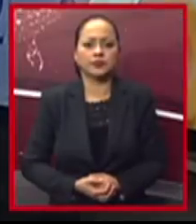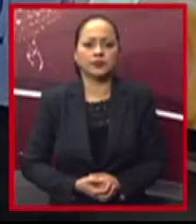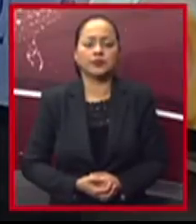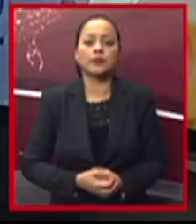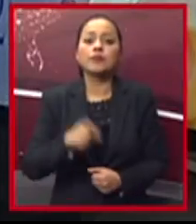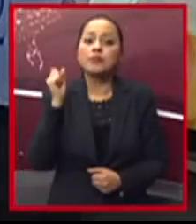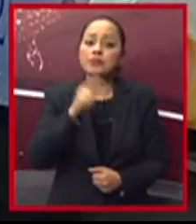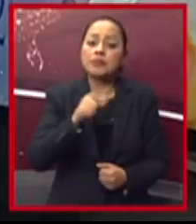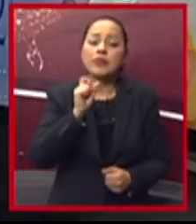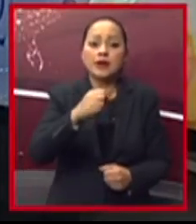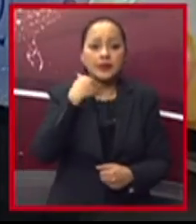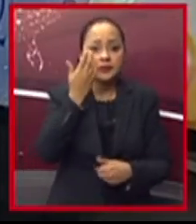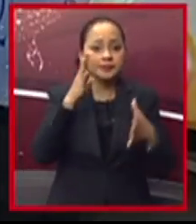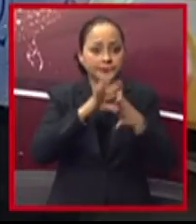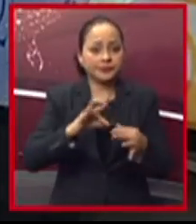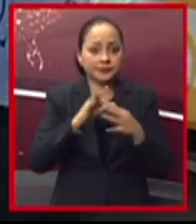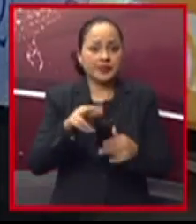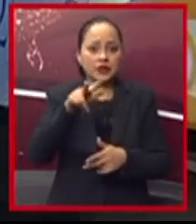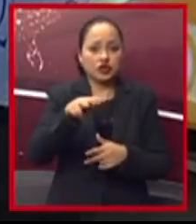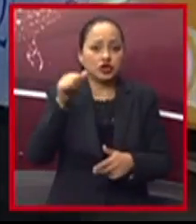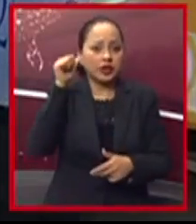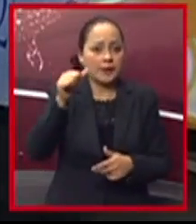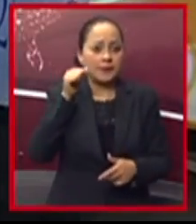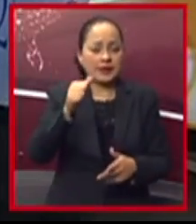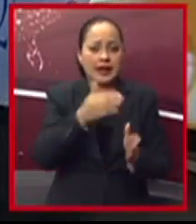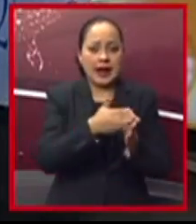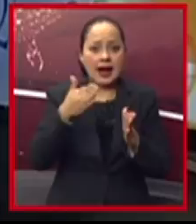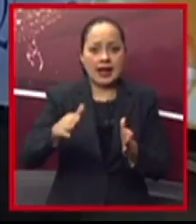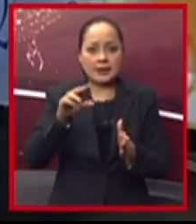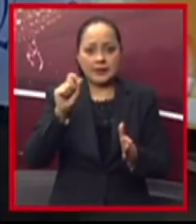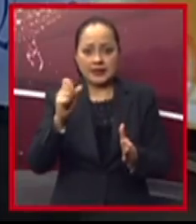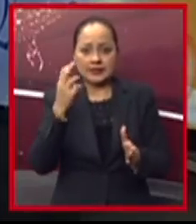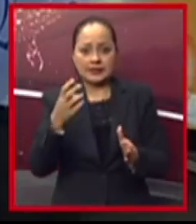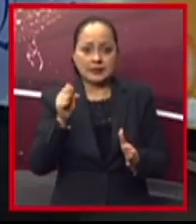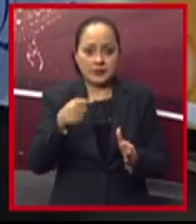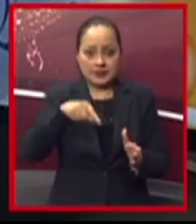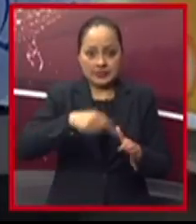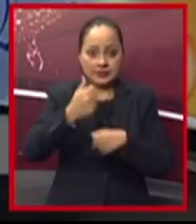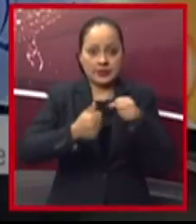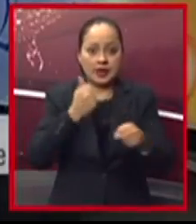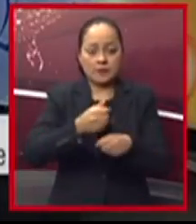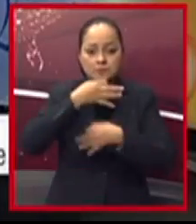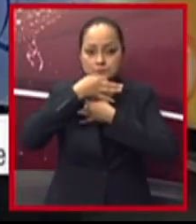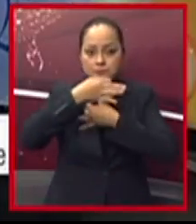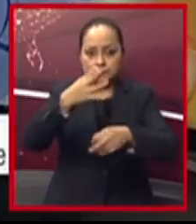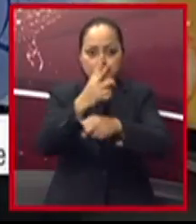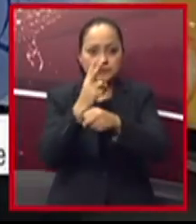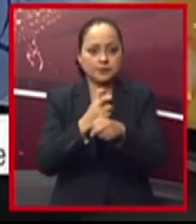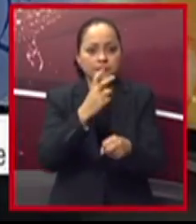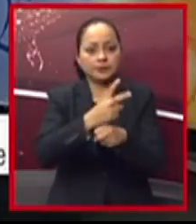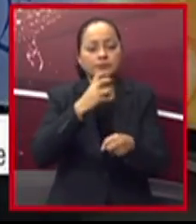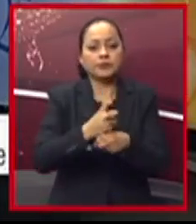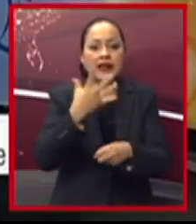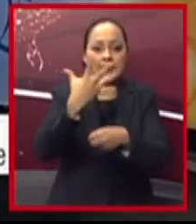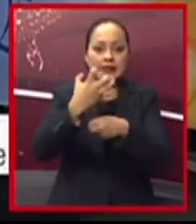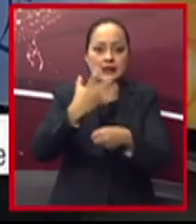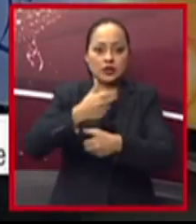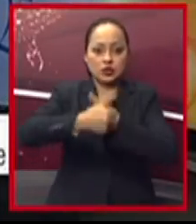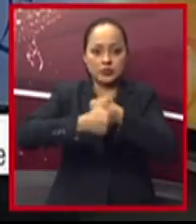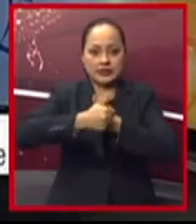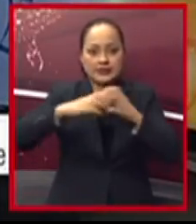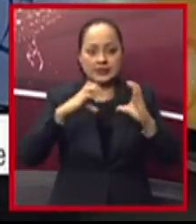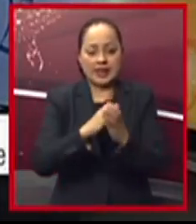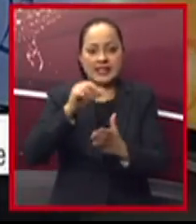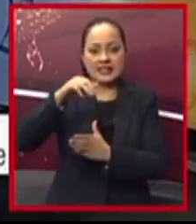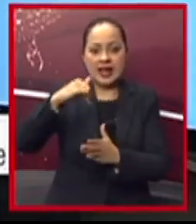Antes de despedirnos, le quiero comentar que desde el 18 de abril y hasta el 23 de septiembre de este año se encuentra abierta la convocatoria al 5º concurso